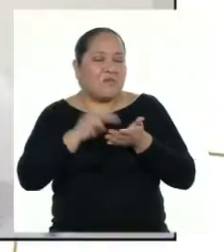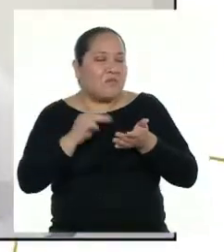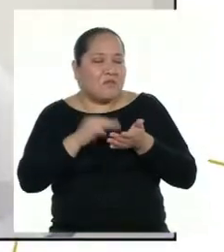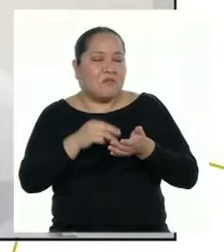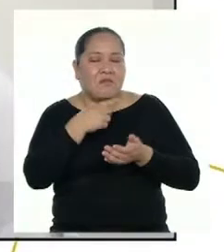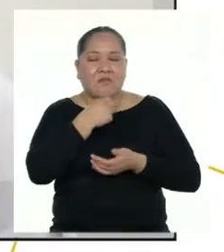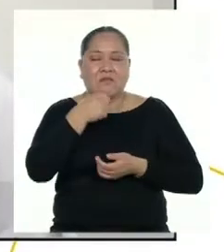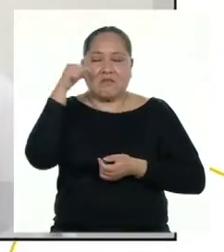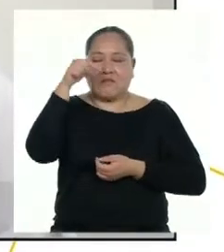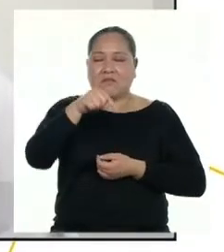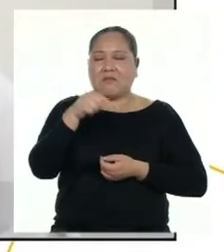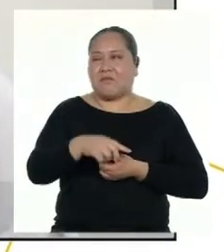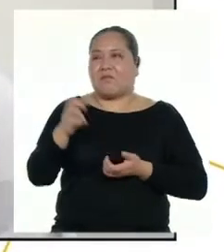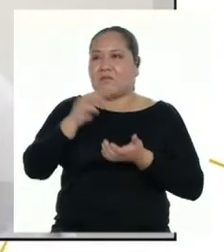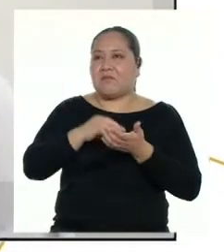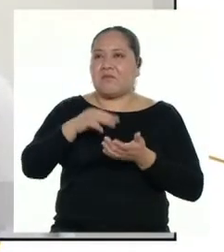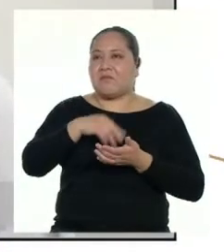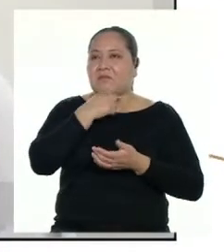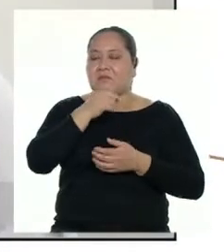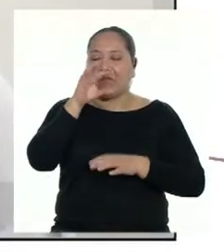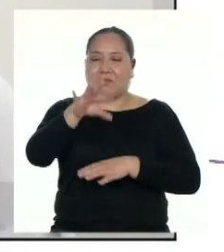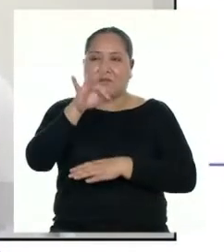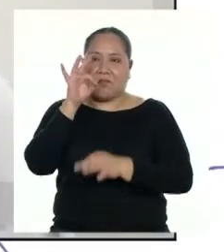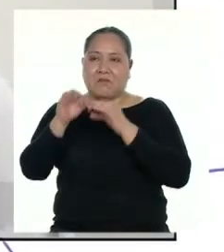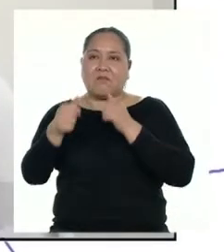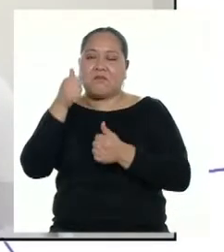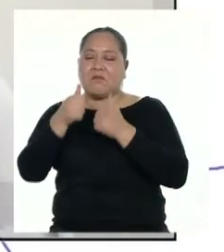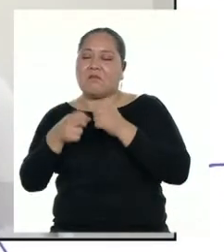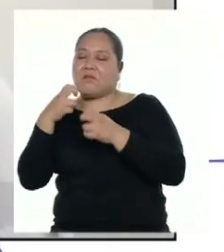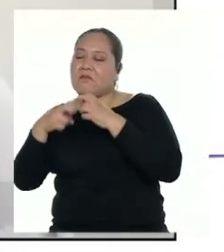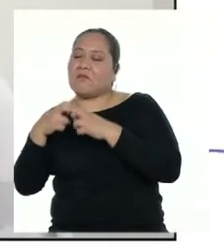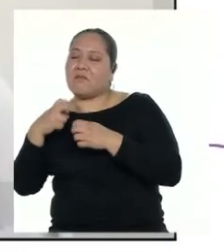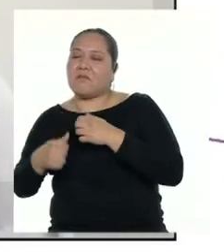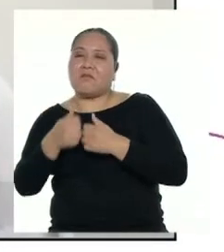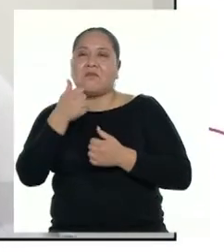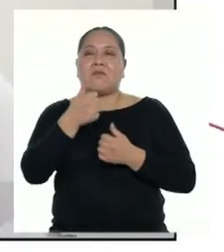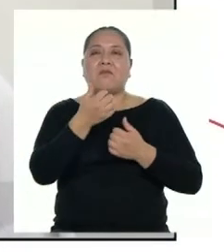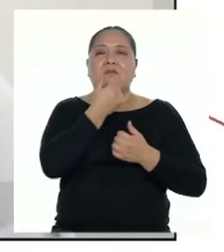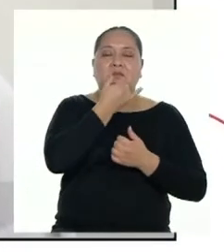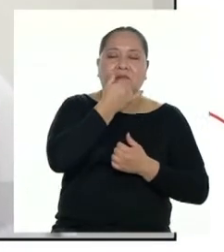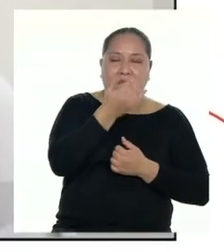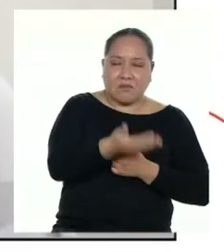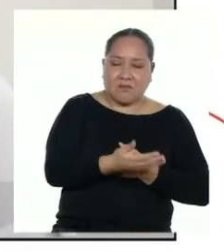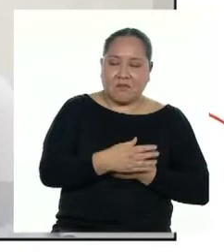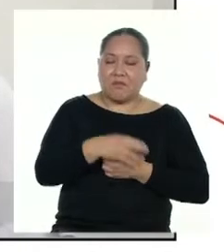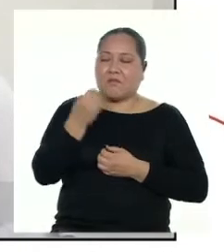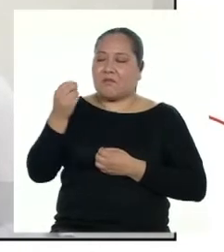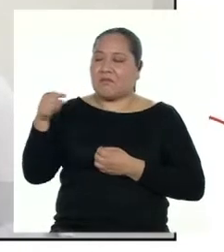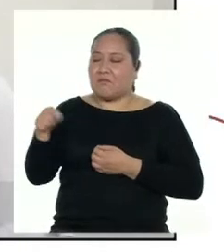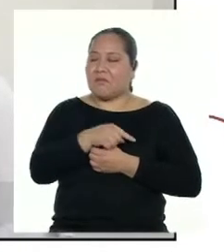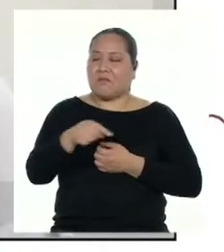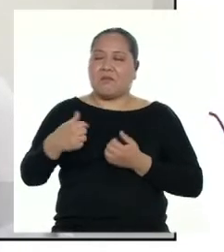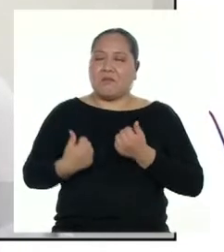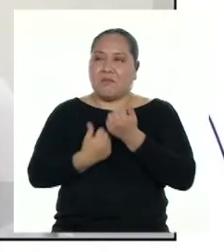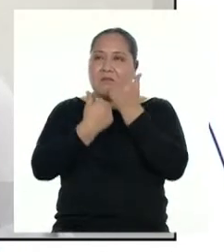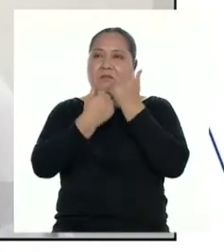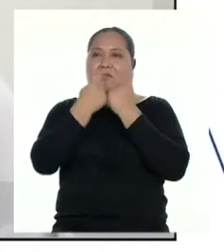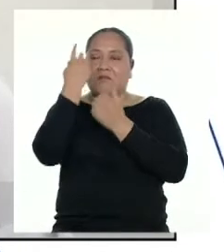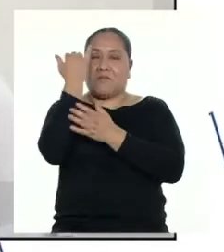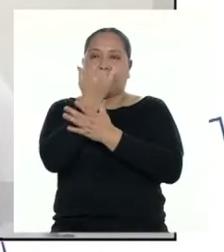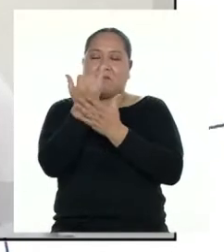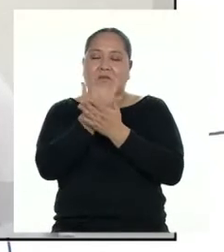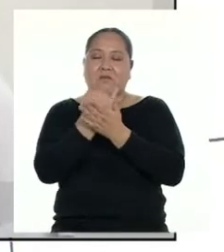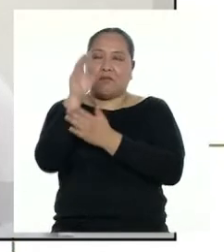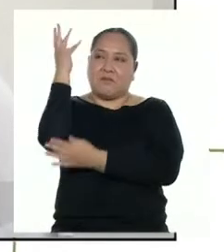reto? Lo que más me gustó fue identificar las causas y consecuencias del problema, porque nos apoyamos con un dibujo de un